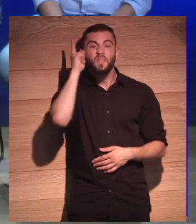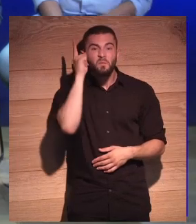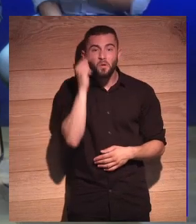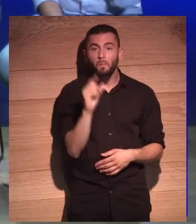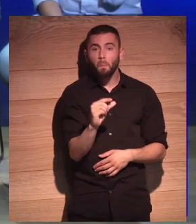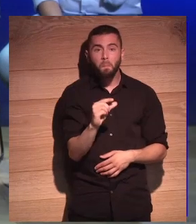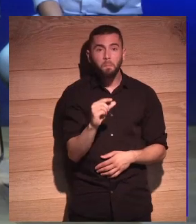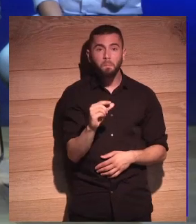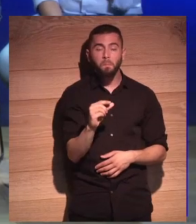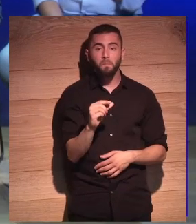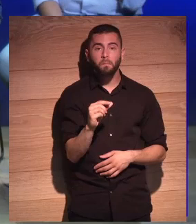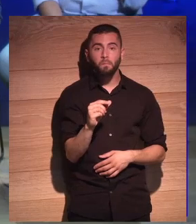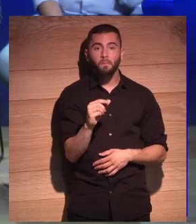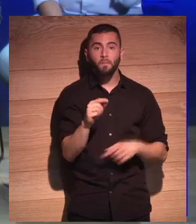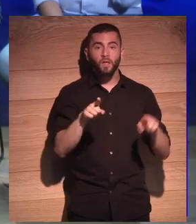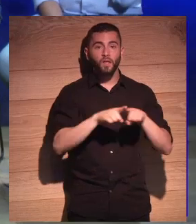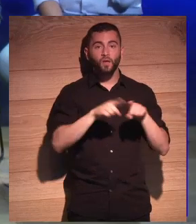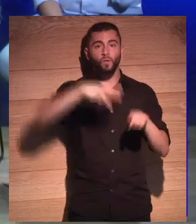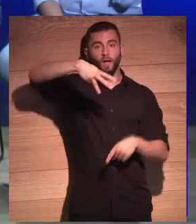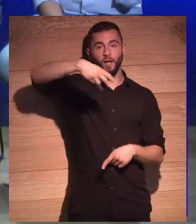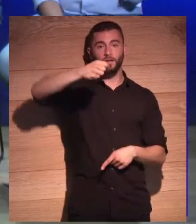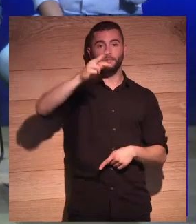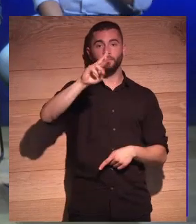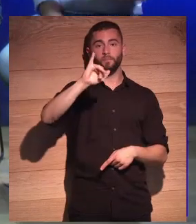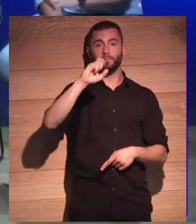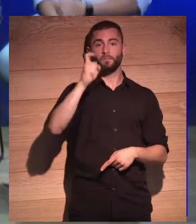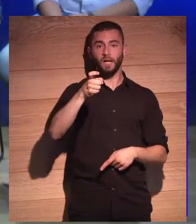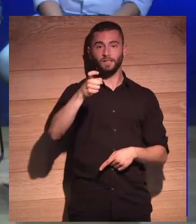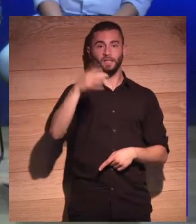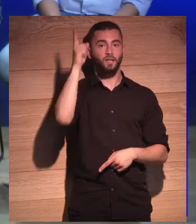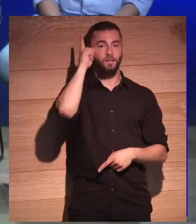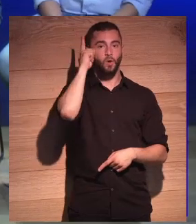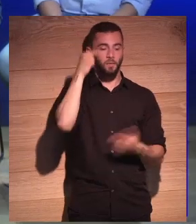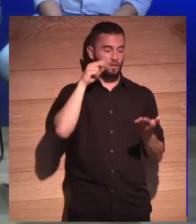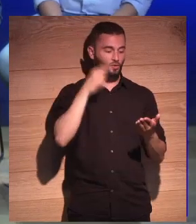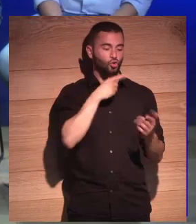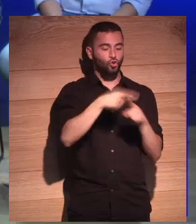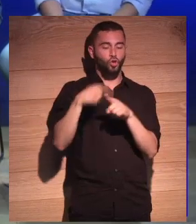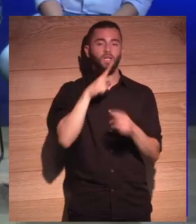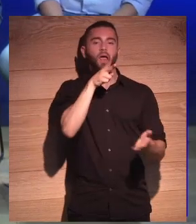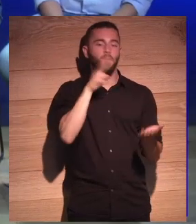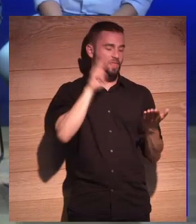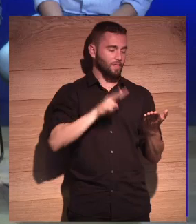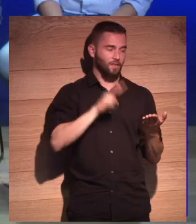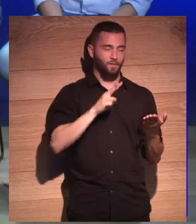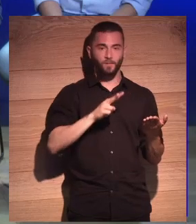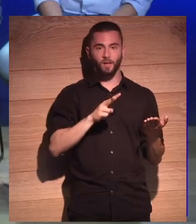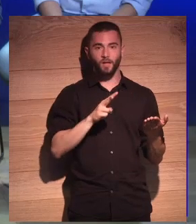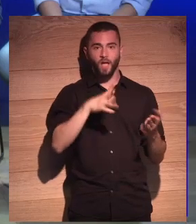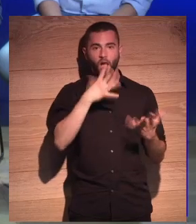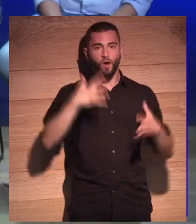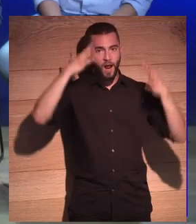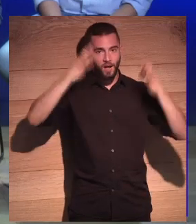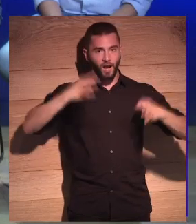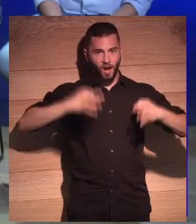eran como los de Matrix, se veían en verde las cosas, ¿no? Esto es una reflexión porque ahora mismo se está hablando mucho de realidad virtual